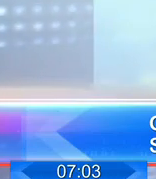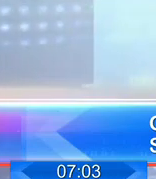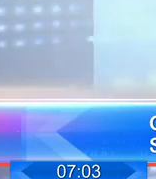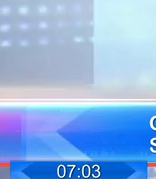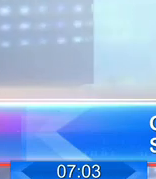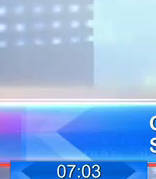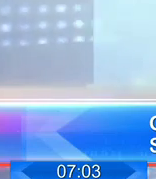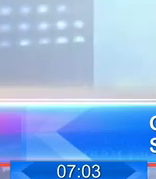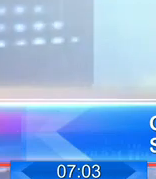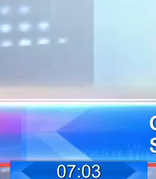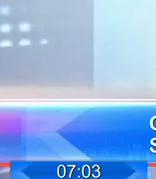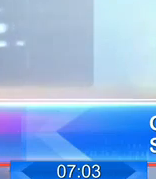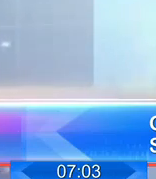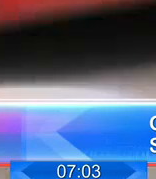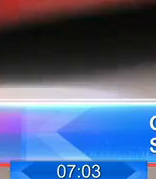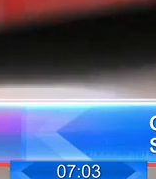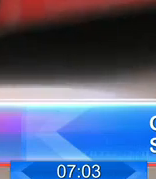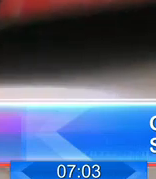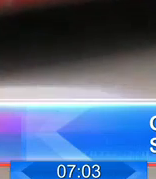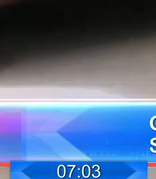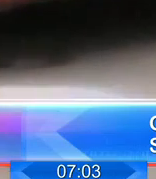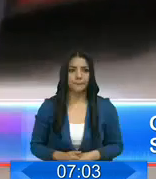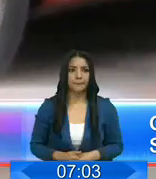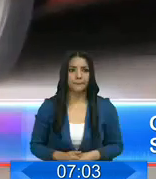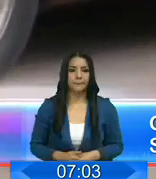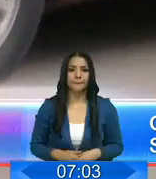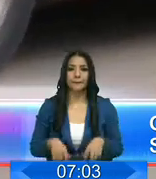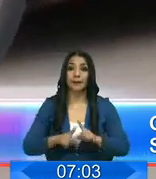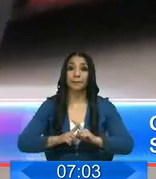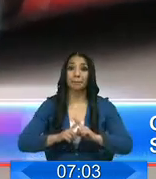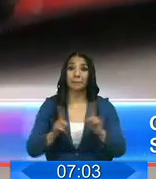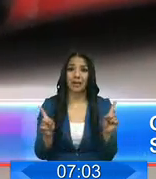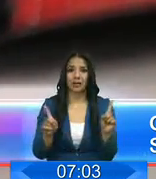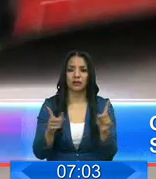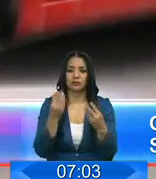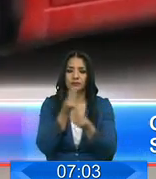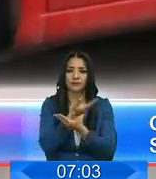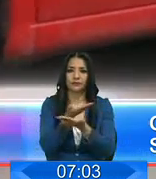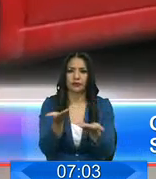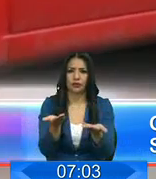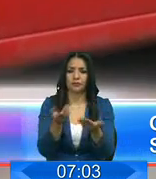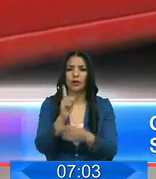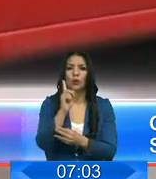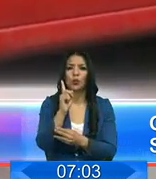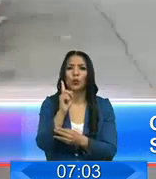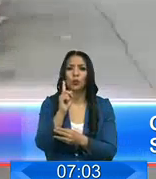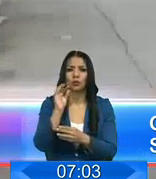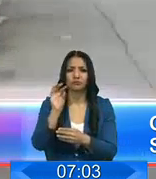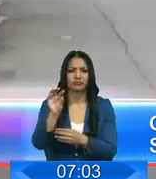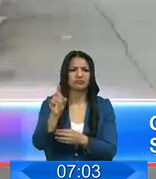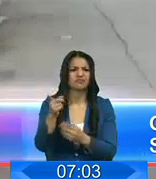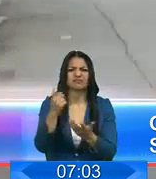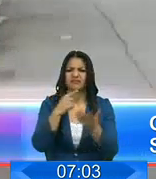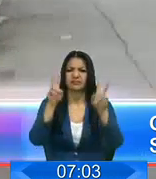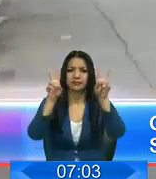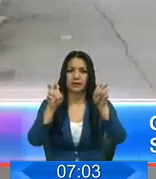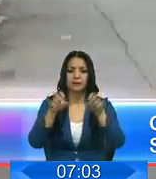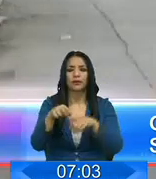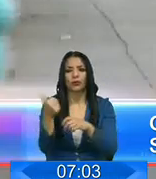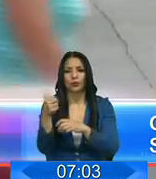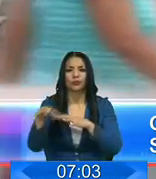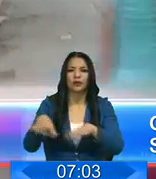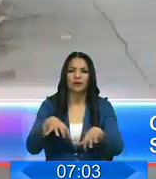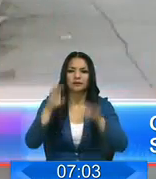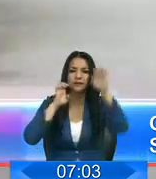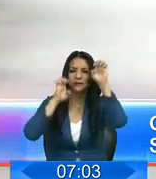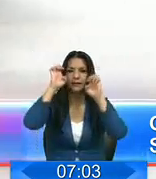78 ocasiones. Sin embargo, existe una pequeña cifra expresada en un solo dígito que habla sobre otra modalidad, como